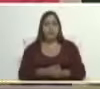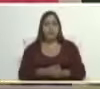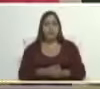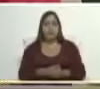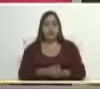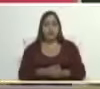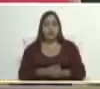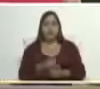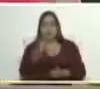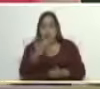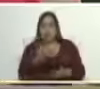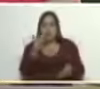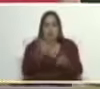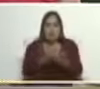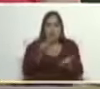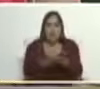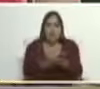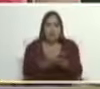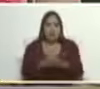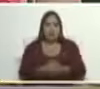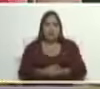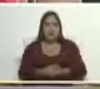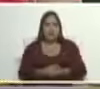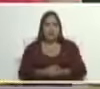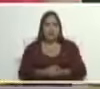bien plantada,